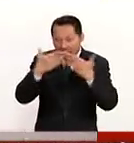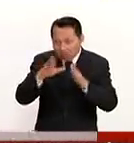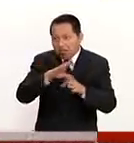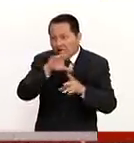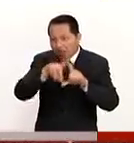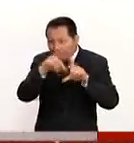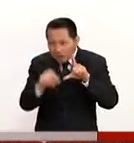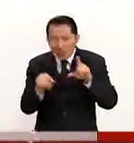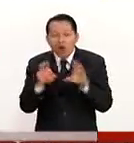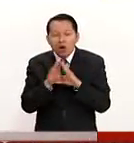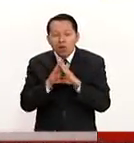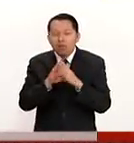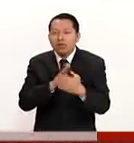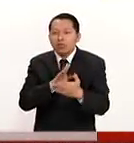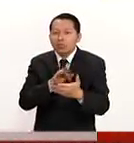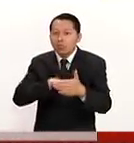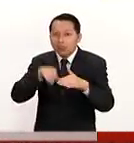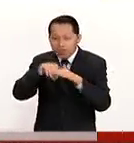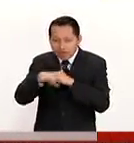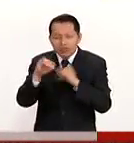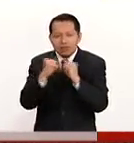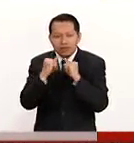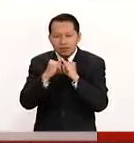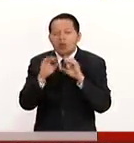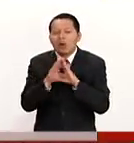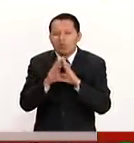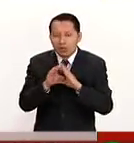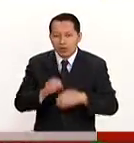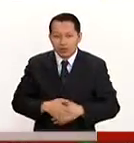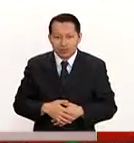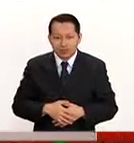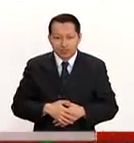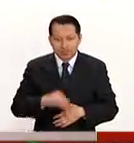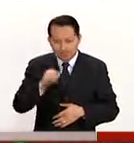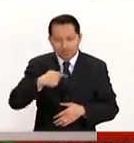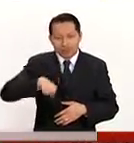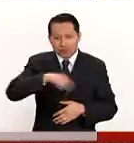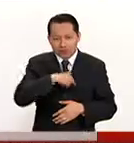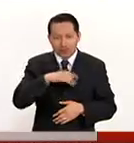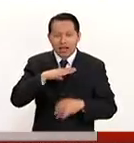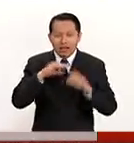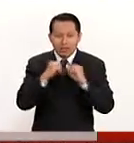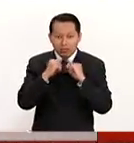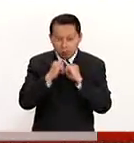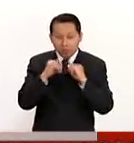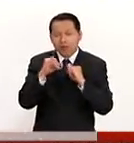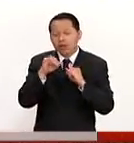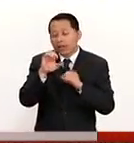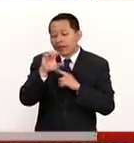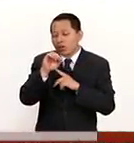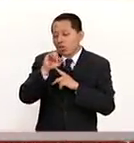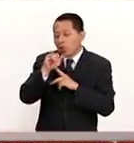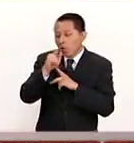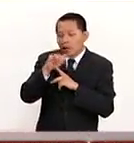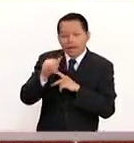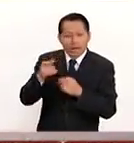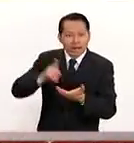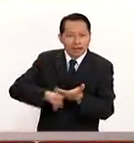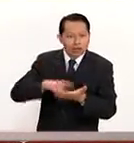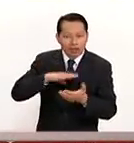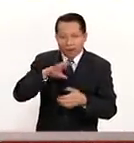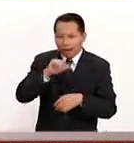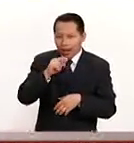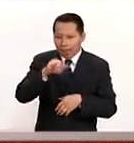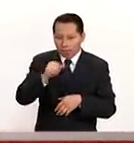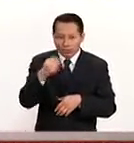el país, cómo se llega a este instituto. Sí, nosotros estamos en el Instituto de Ecología, dentro del Campus 3,